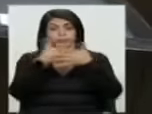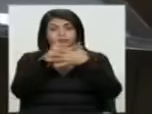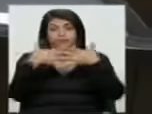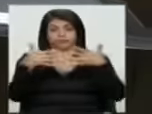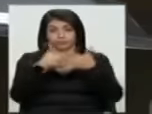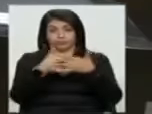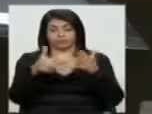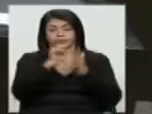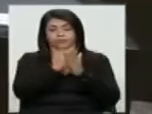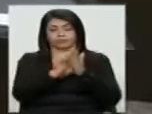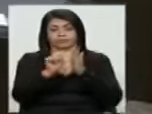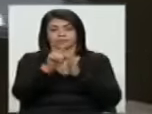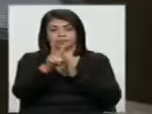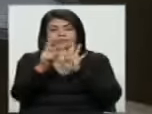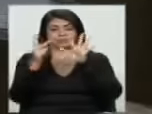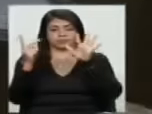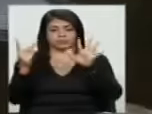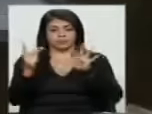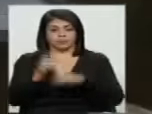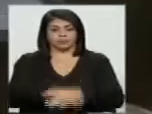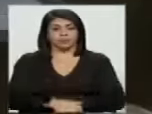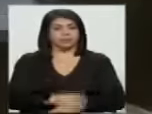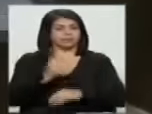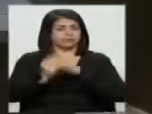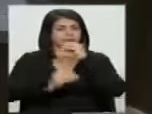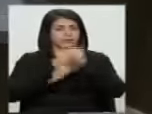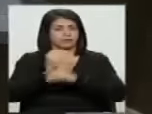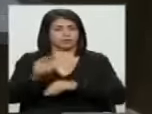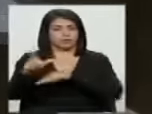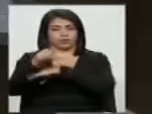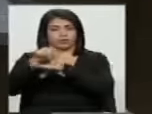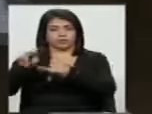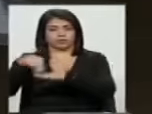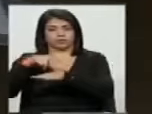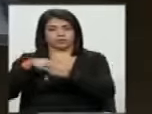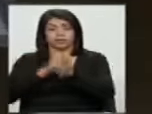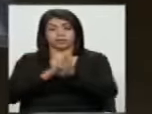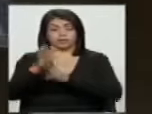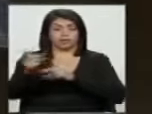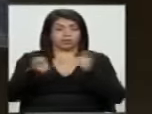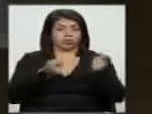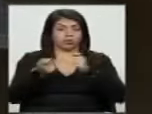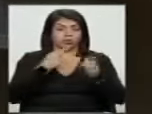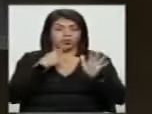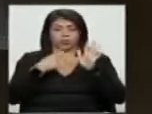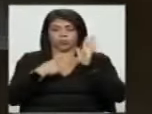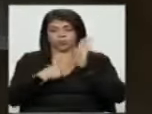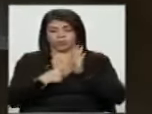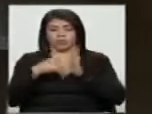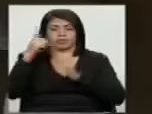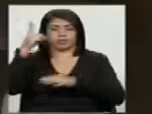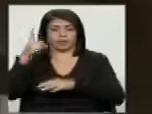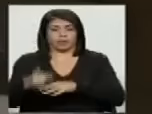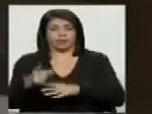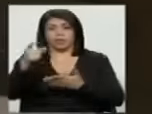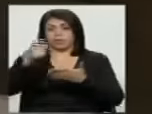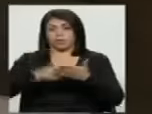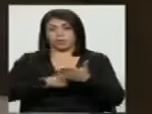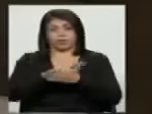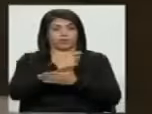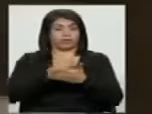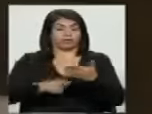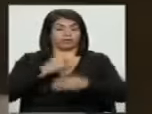términos. Artículo 27. Corresponde al Ejecutivo Nacional el seguimiento y control del cumplimiento de los deberes y